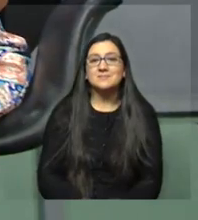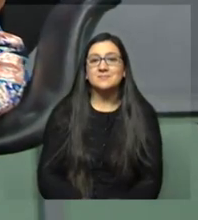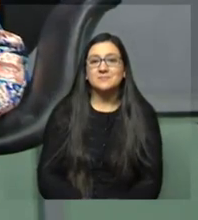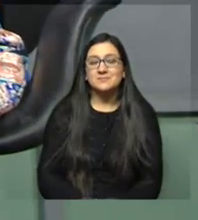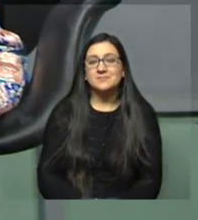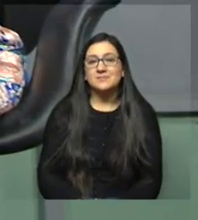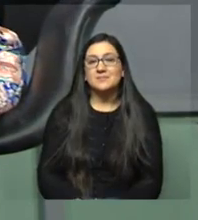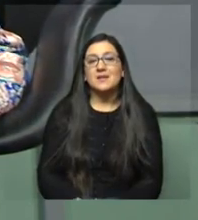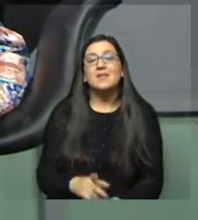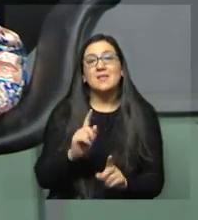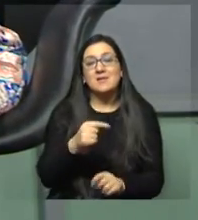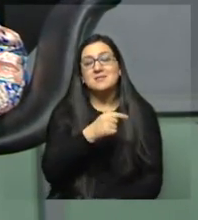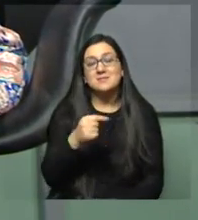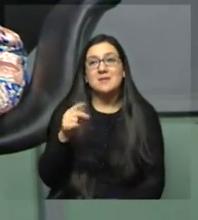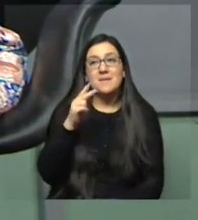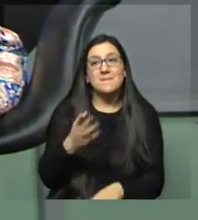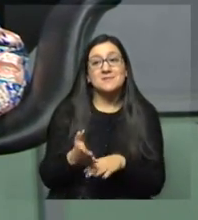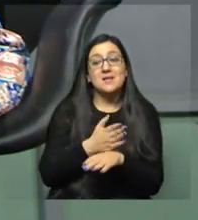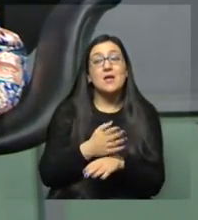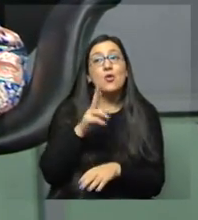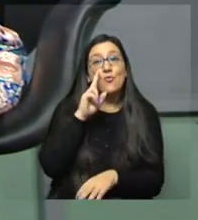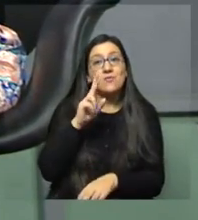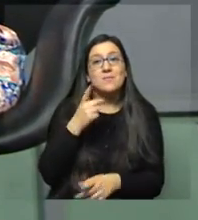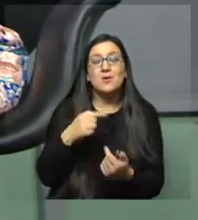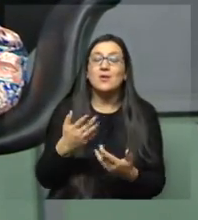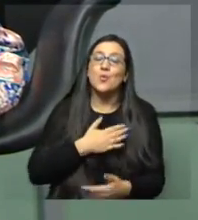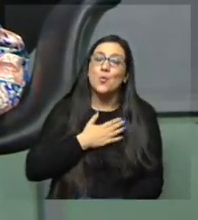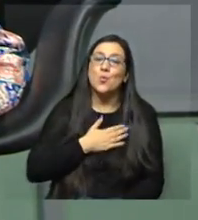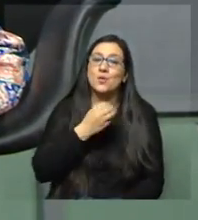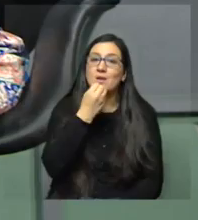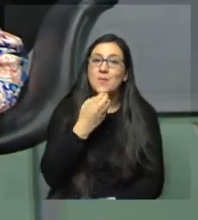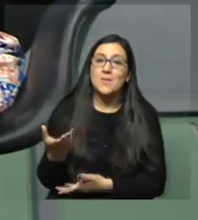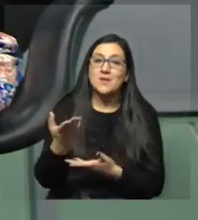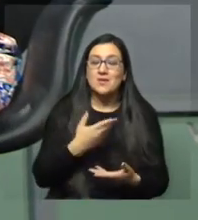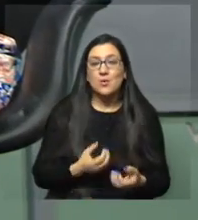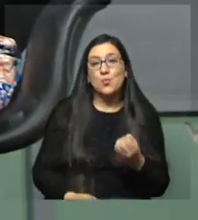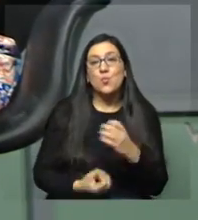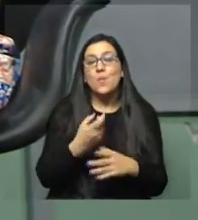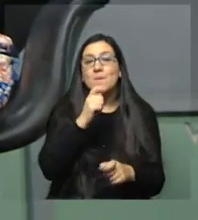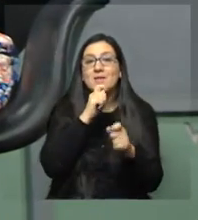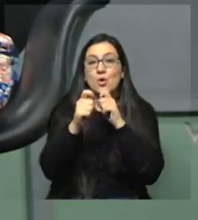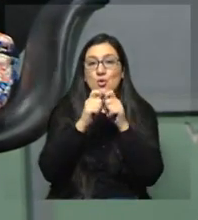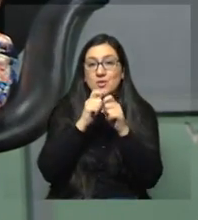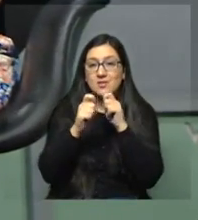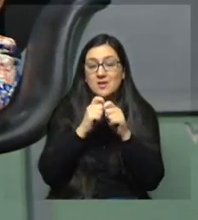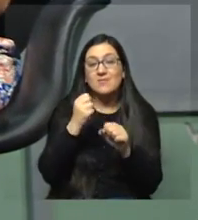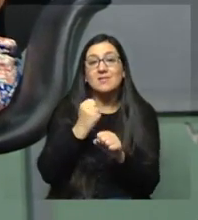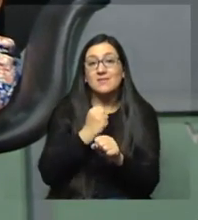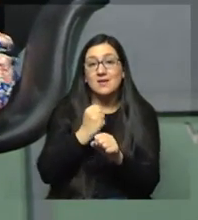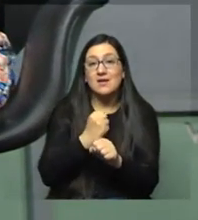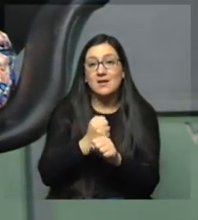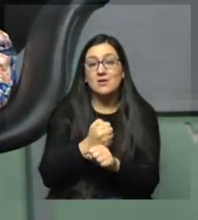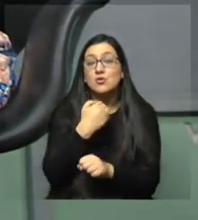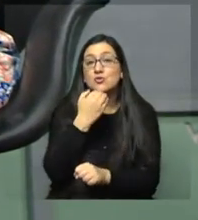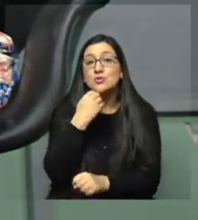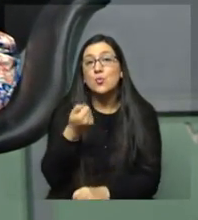El central la semana pasada. Sí. Pero está. Con mucho gusto le damos la bienvenida a un nuevo periodista que va a estar en nuestros móviles no sé cuántos